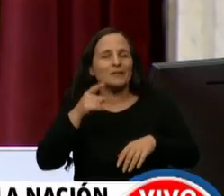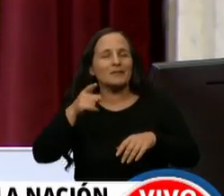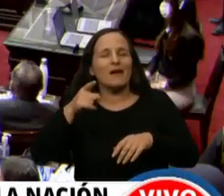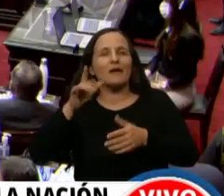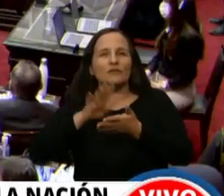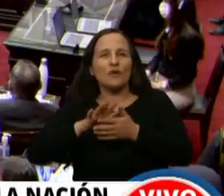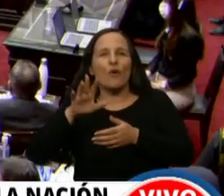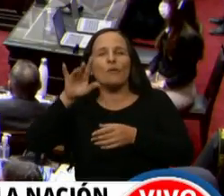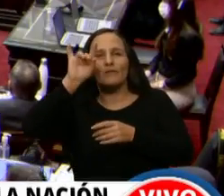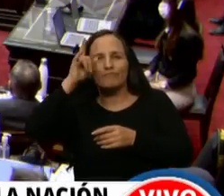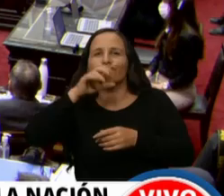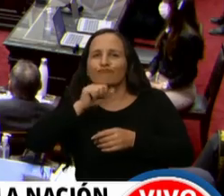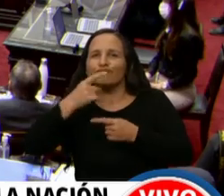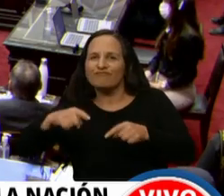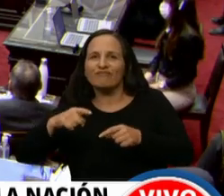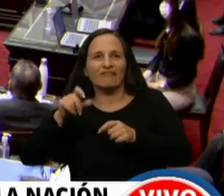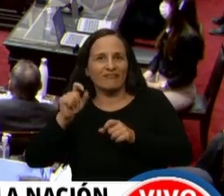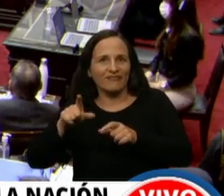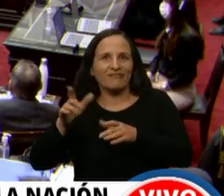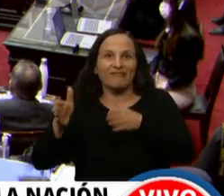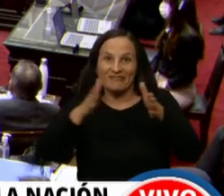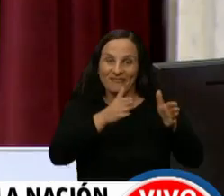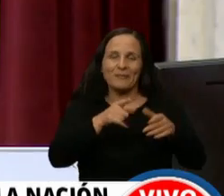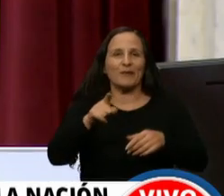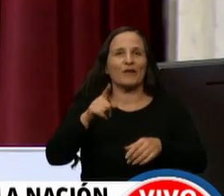sírvase marcar su voto tiempo